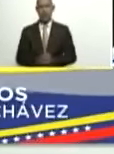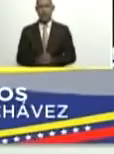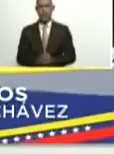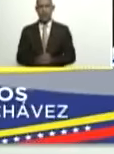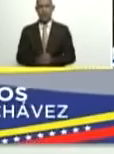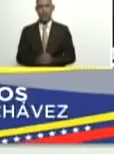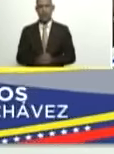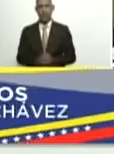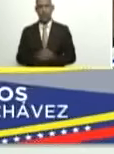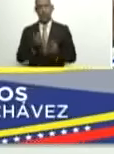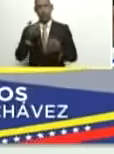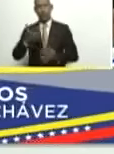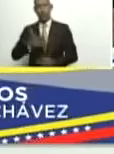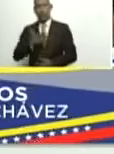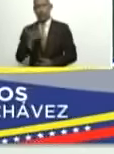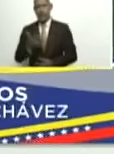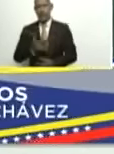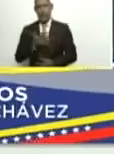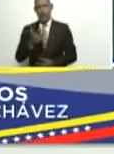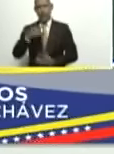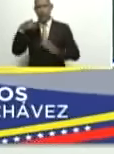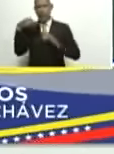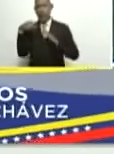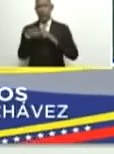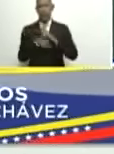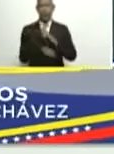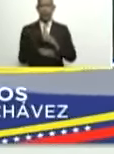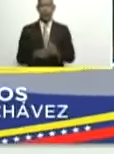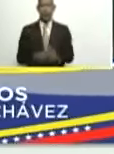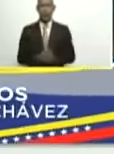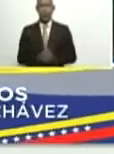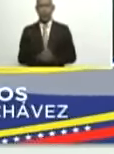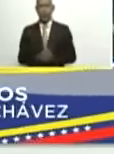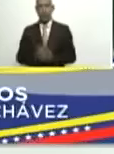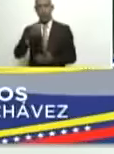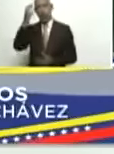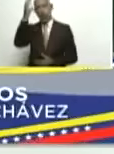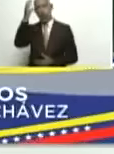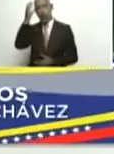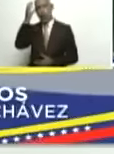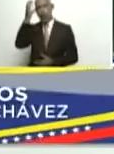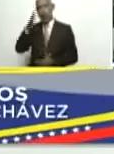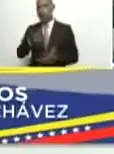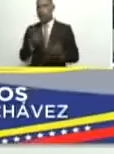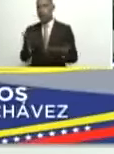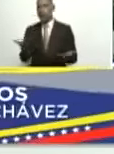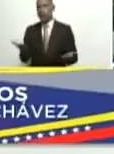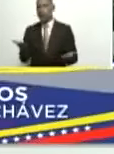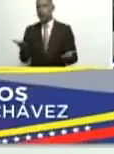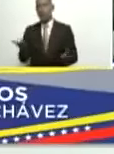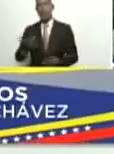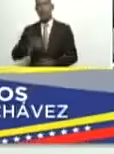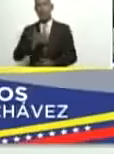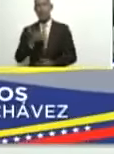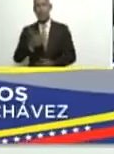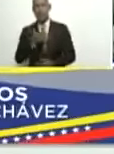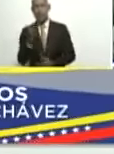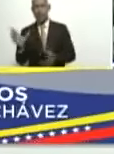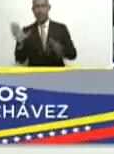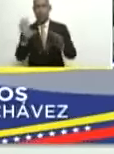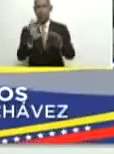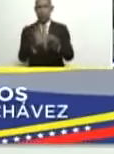y con mucho sentimiento también, la conciencia y el sentimiento